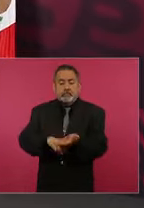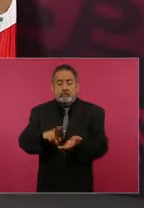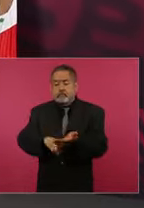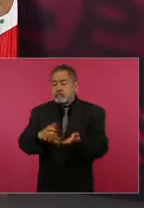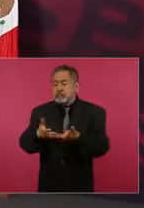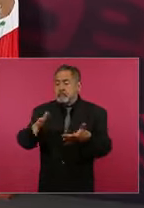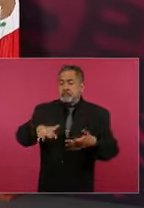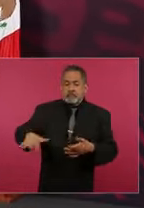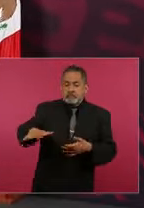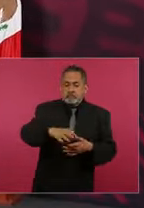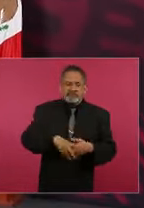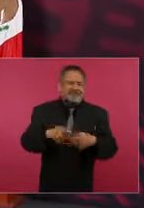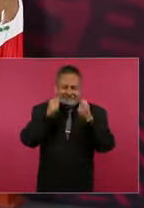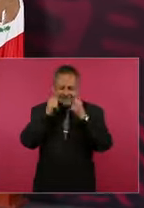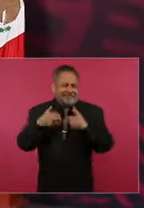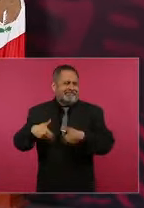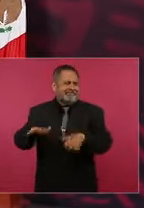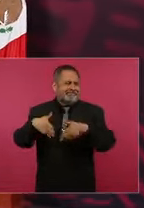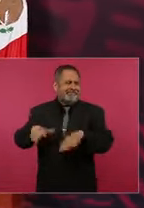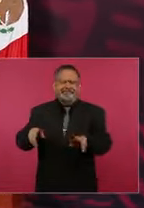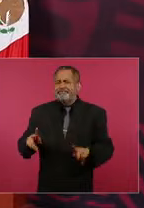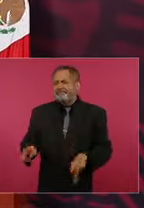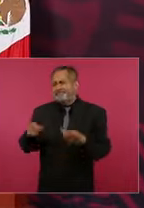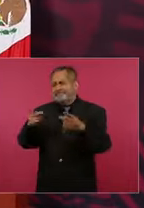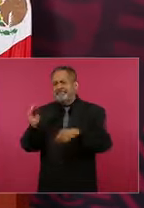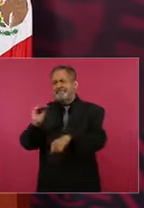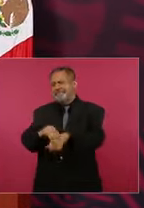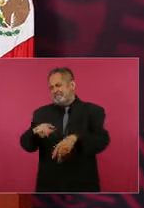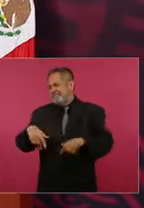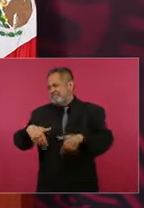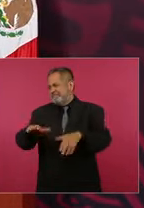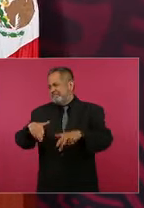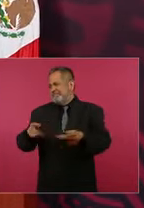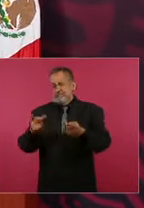porque eso